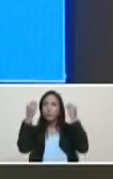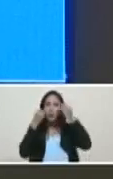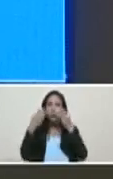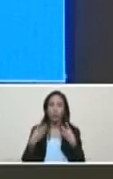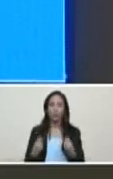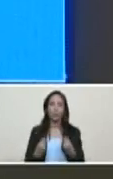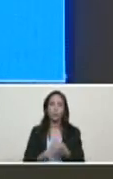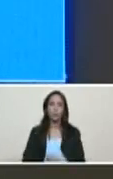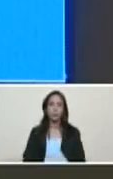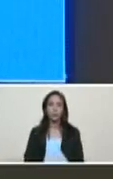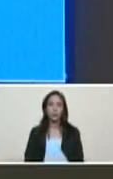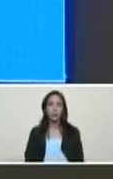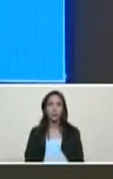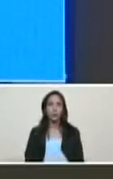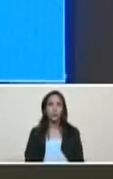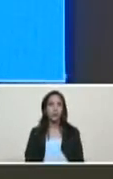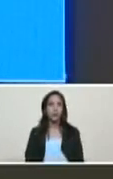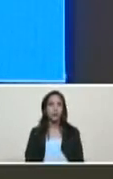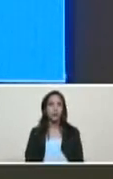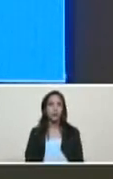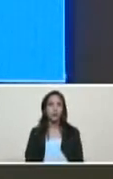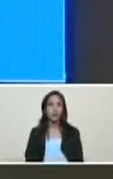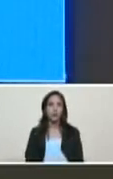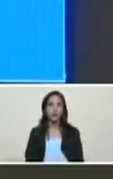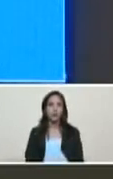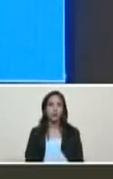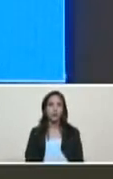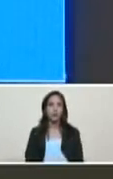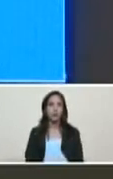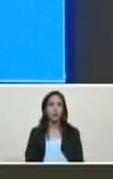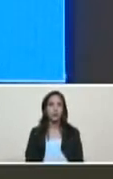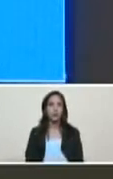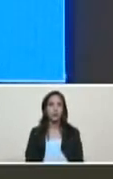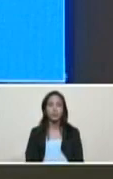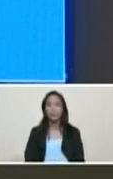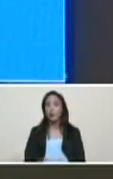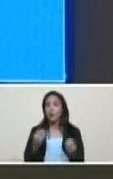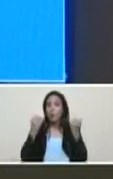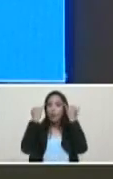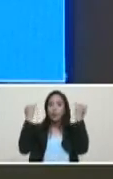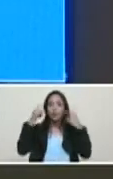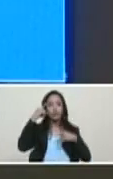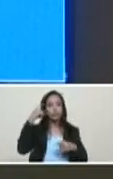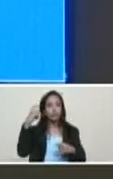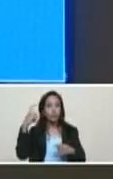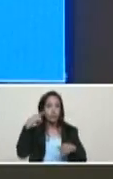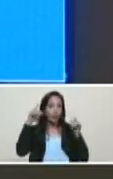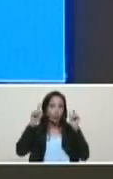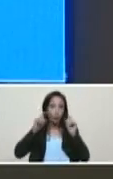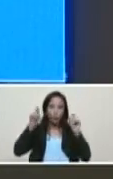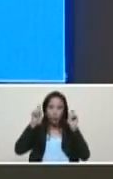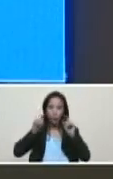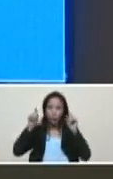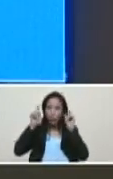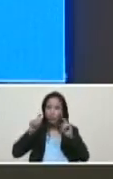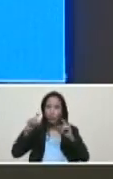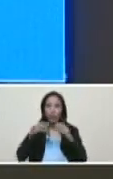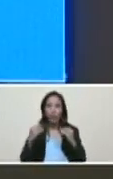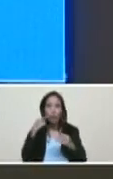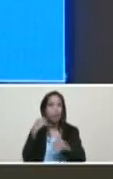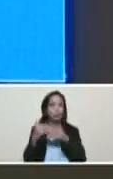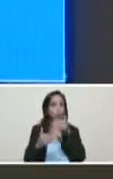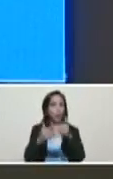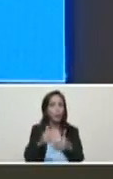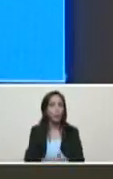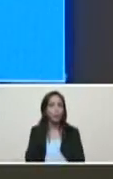Y Chávez se asumía como un gran maestro en una pedagogía permanente para